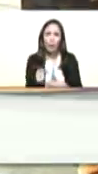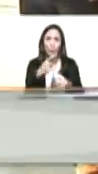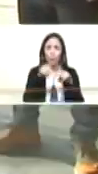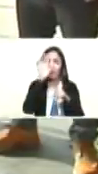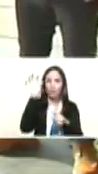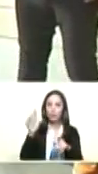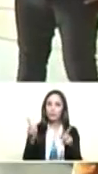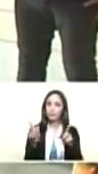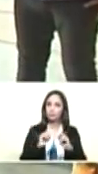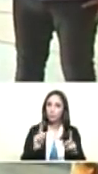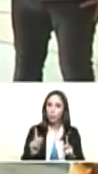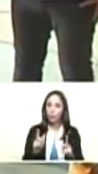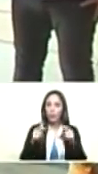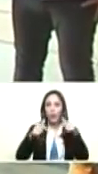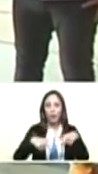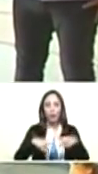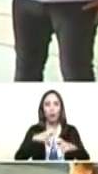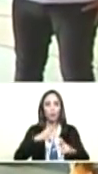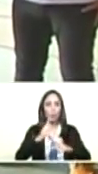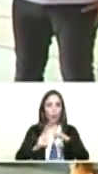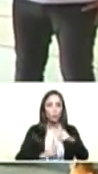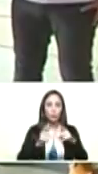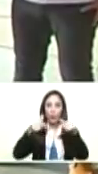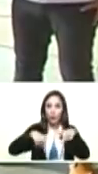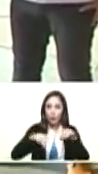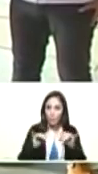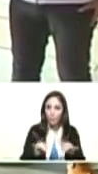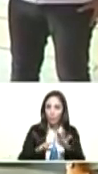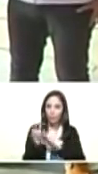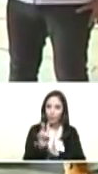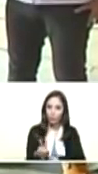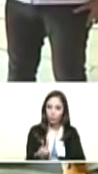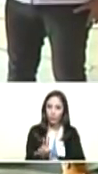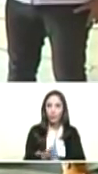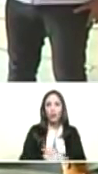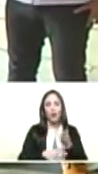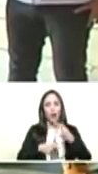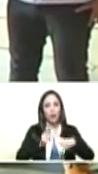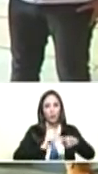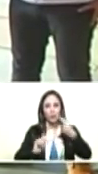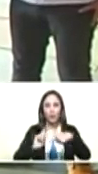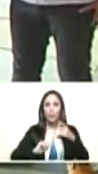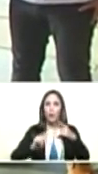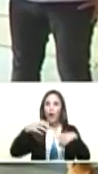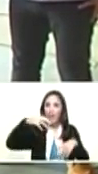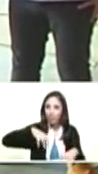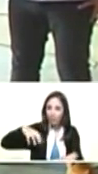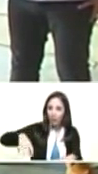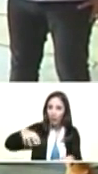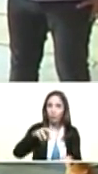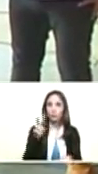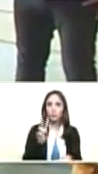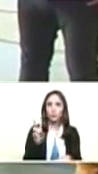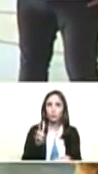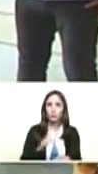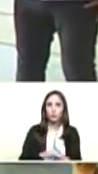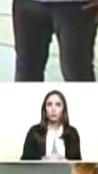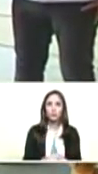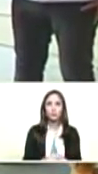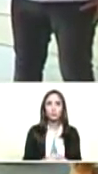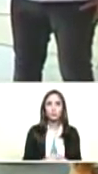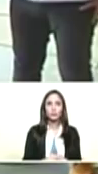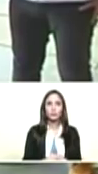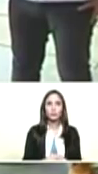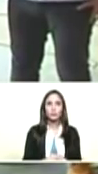producción a gran escala. Integra la importación necesaria e integra Freddy Bernal, Freddy Alirio,